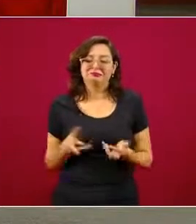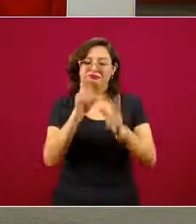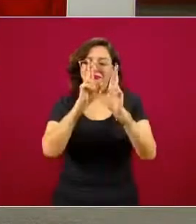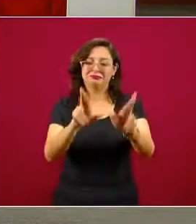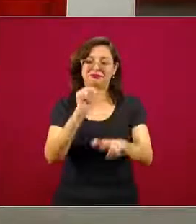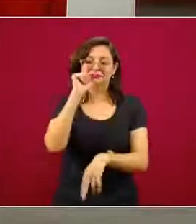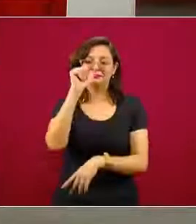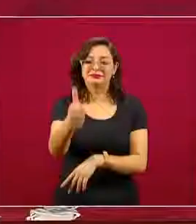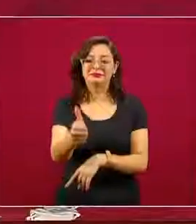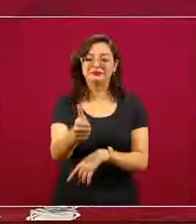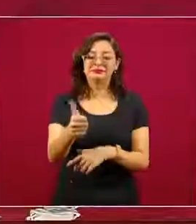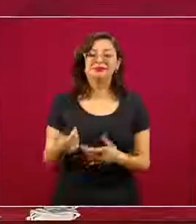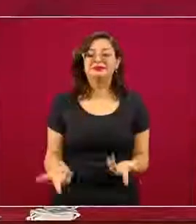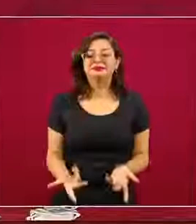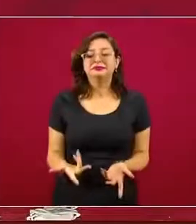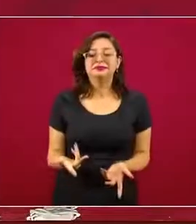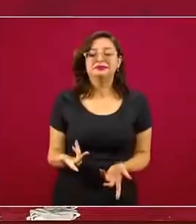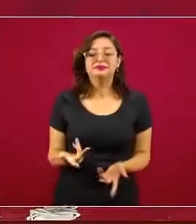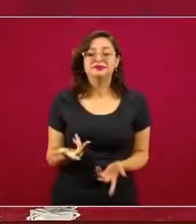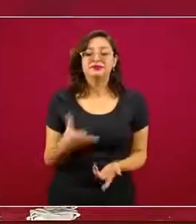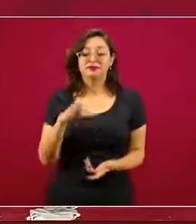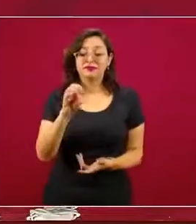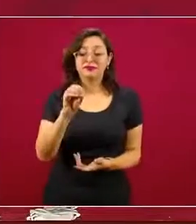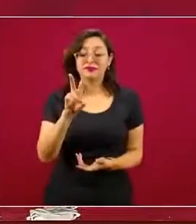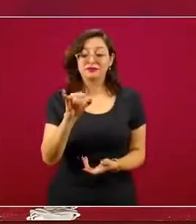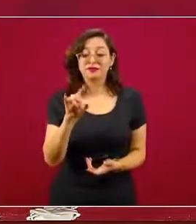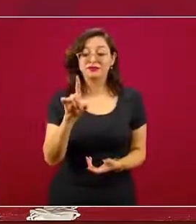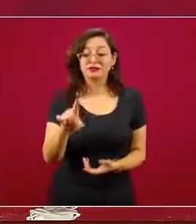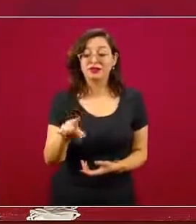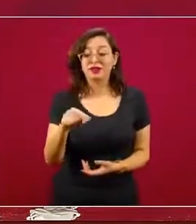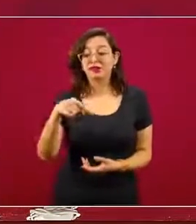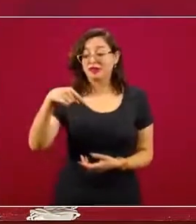COVID por parte del Gobierno de México, en enero,